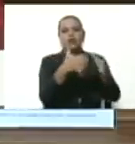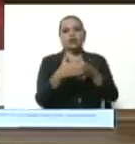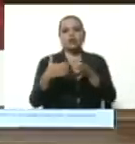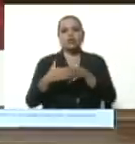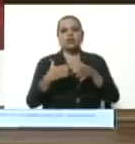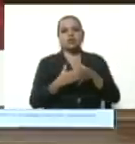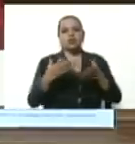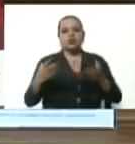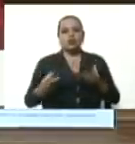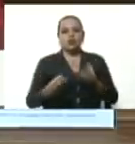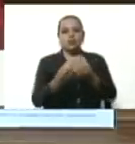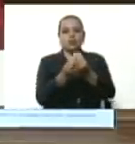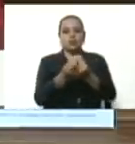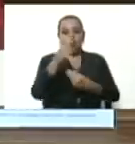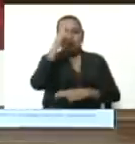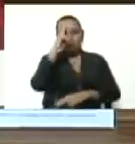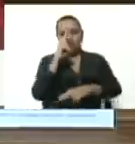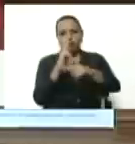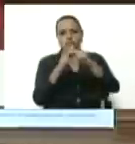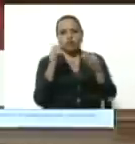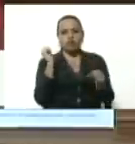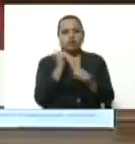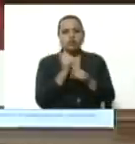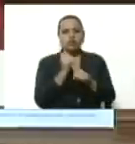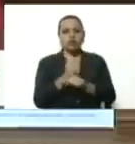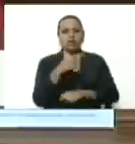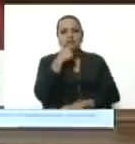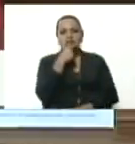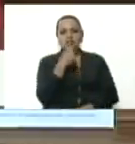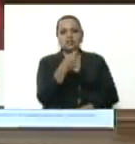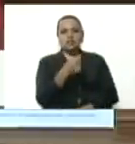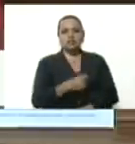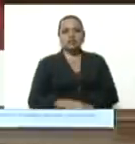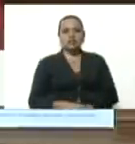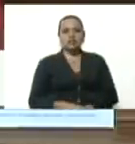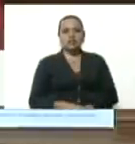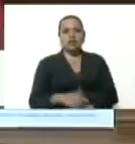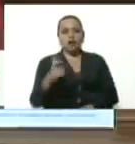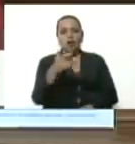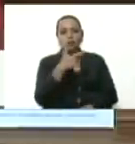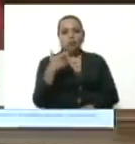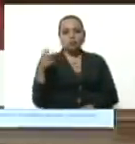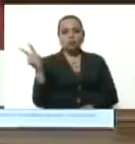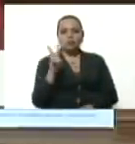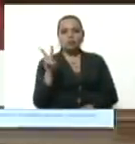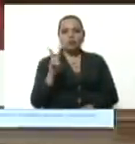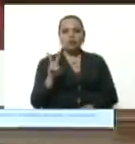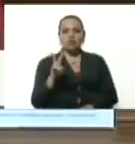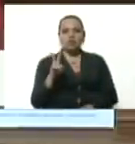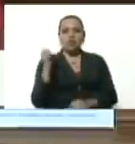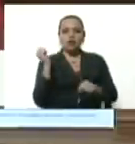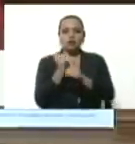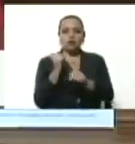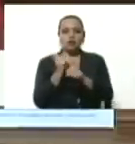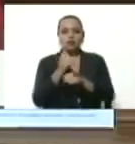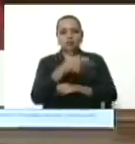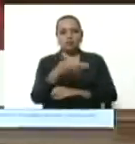la acompaña en tan honorable labor que facilita al Estado venezolano y al colectivo de trabajadores y